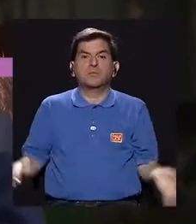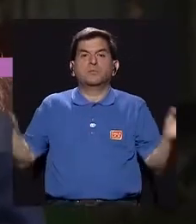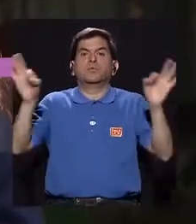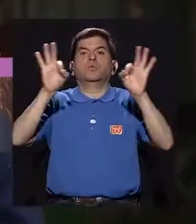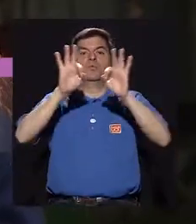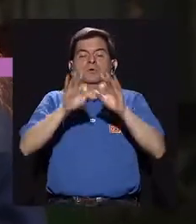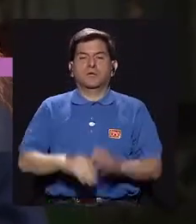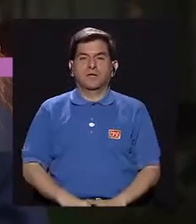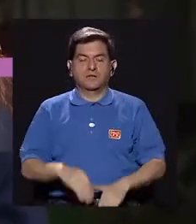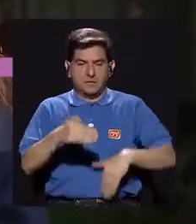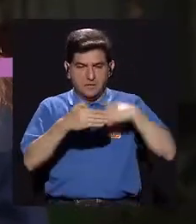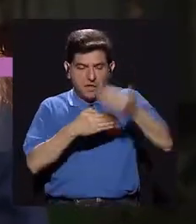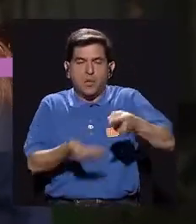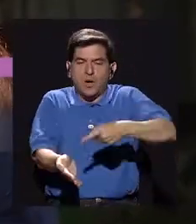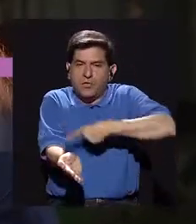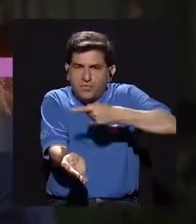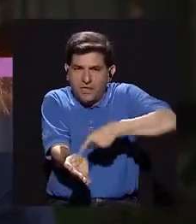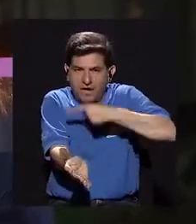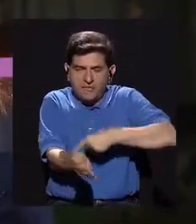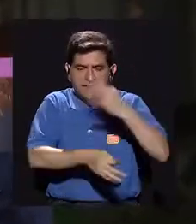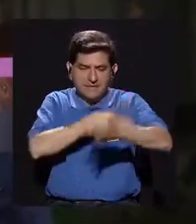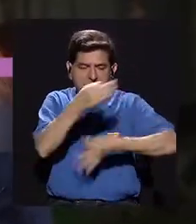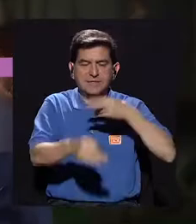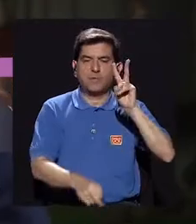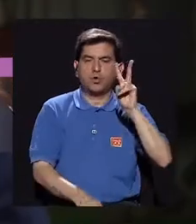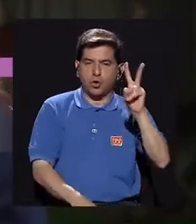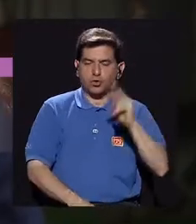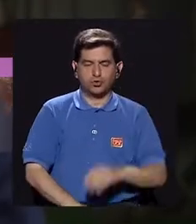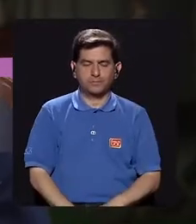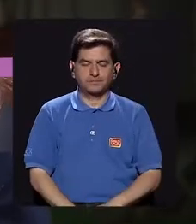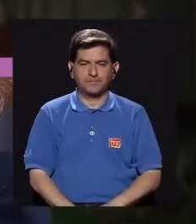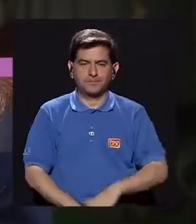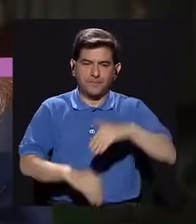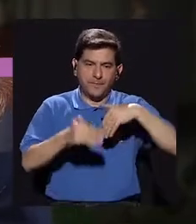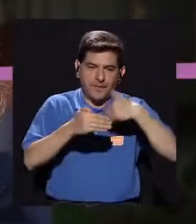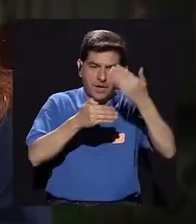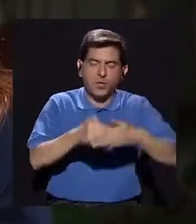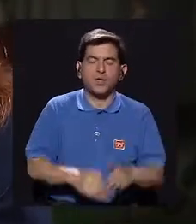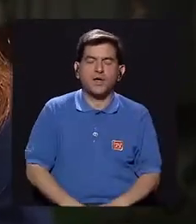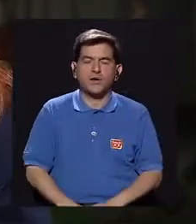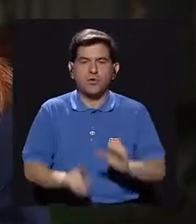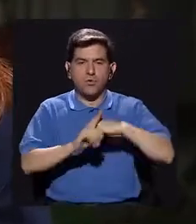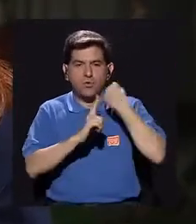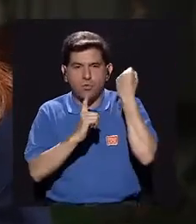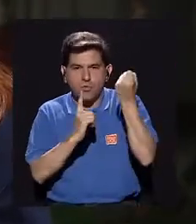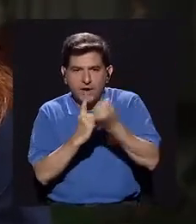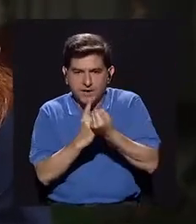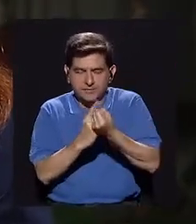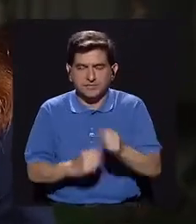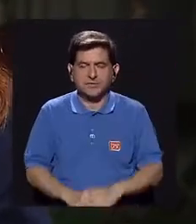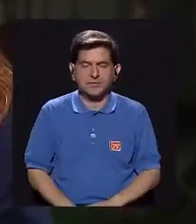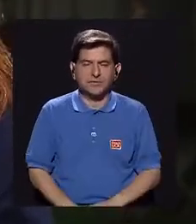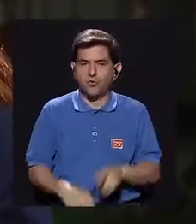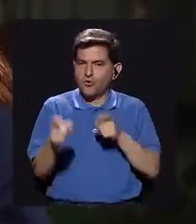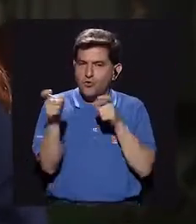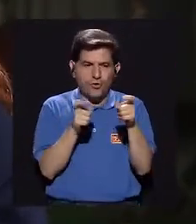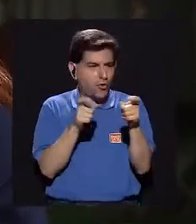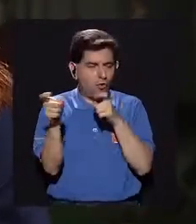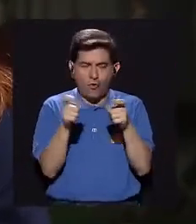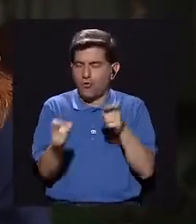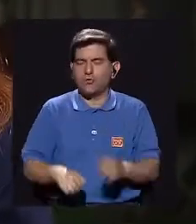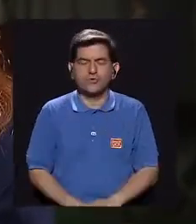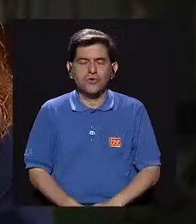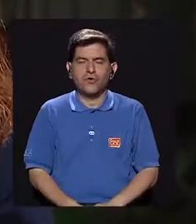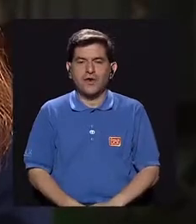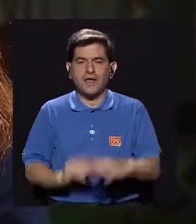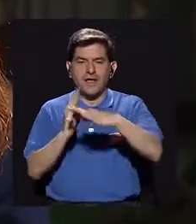sumamente importante. Luego, la diabetes, diabetes tipo 2. Por otro lado, está la dislipidemia, que donde hay un descontrol,